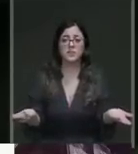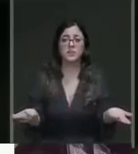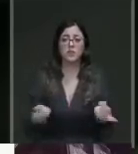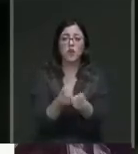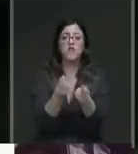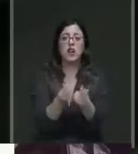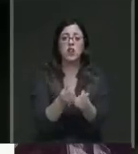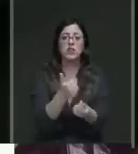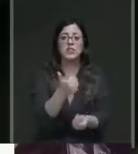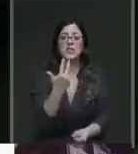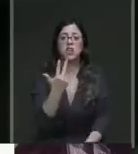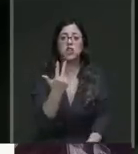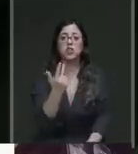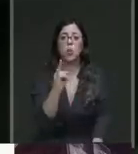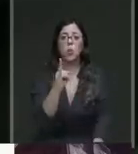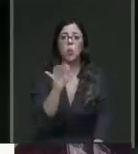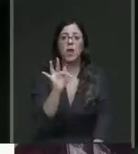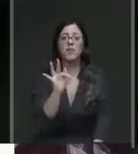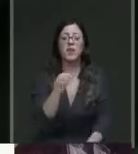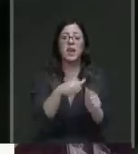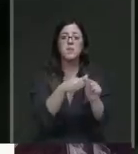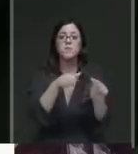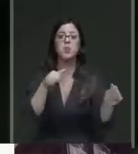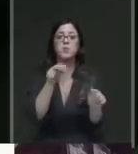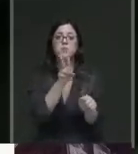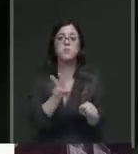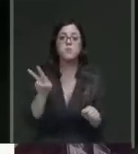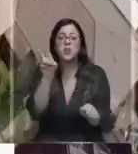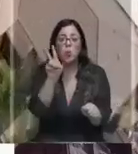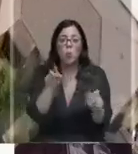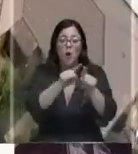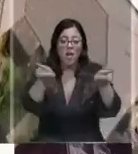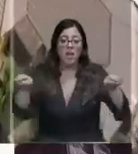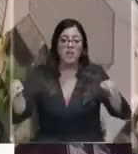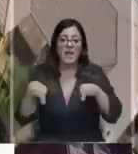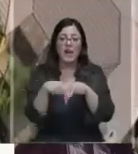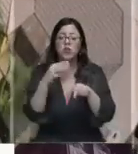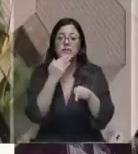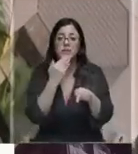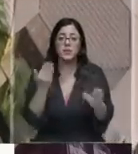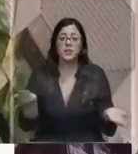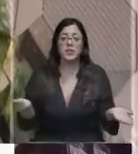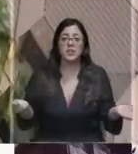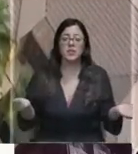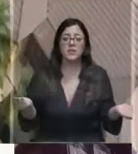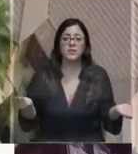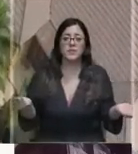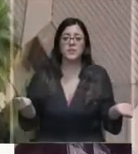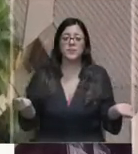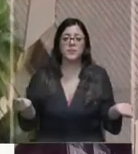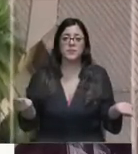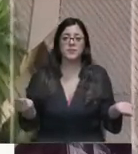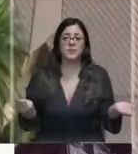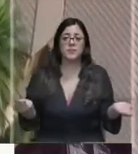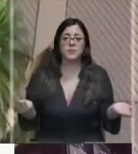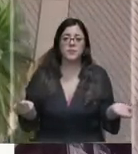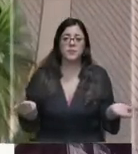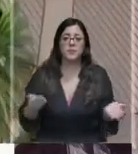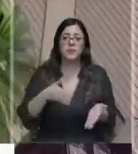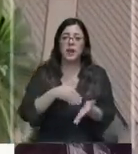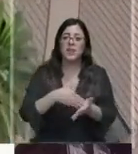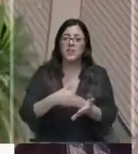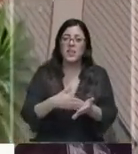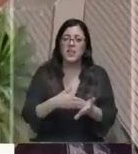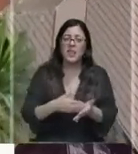de 68 UF por metro cuadrado, y por otro lado, más estructuralmente hablando, la debilidad de la ausencia de